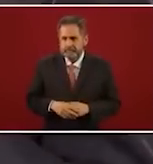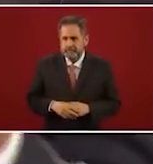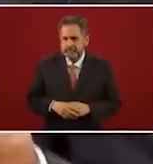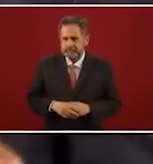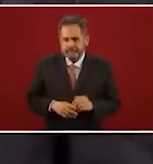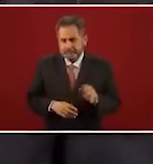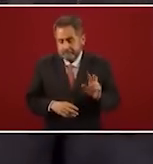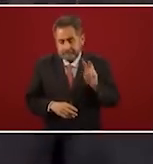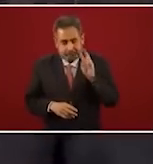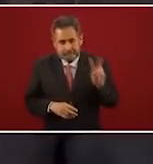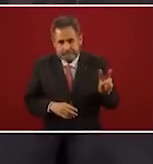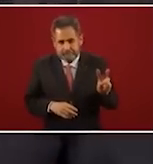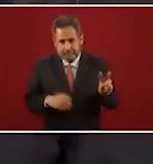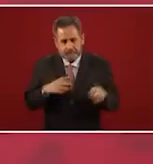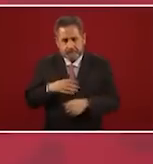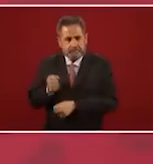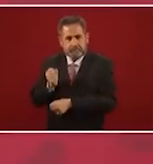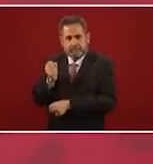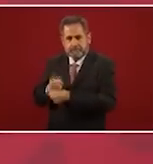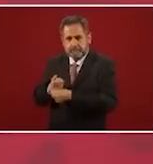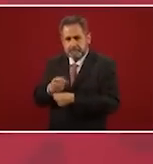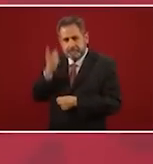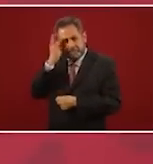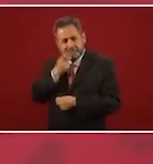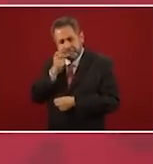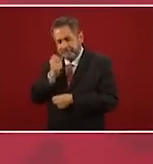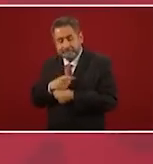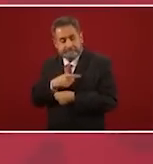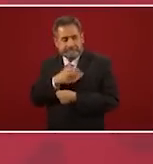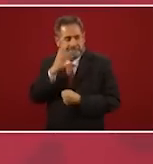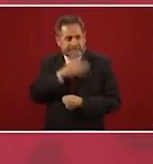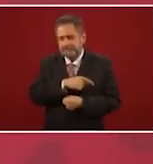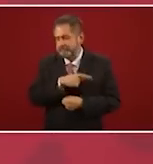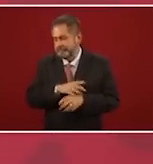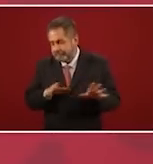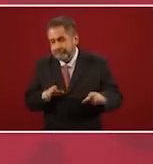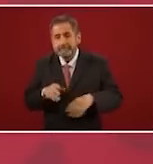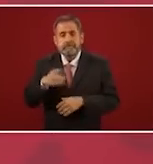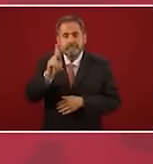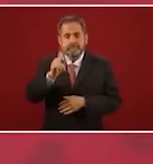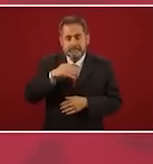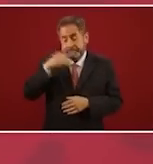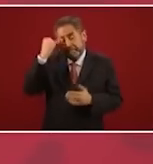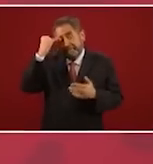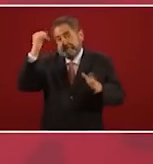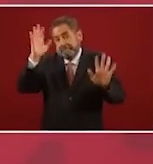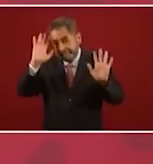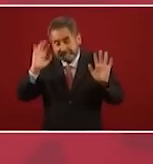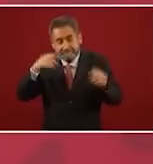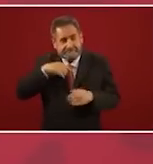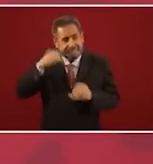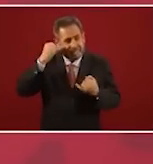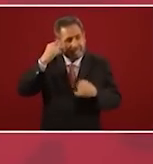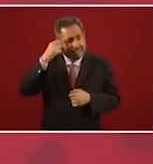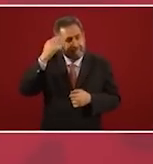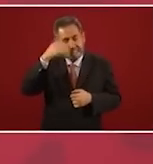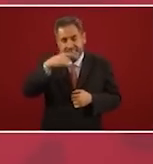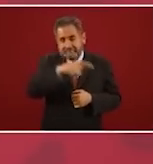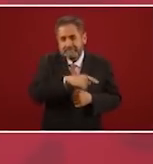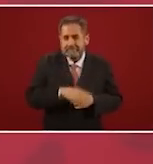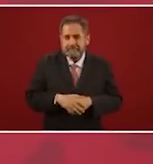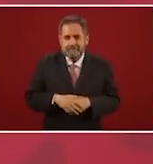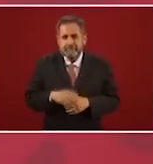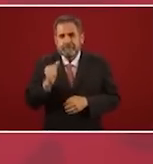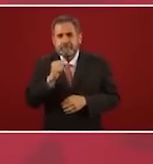me acuesto temprano, pero ya me lo imagino. O sea, no hace